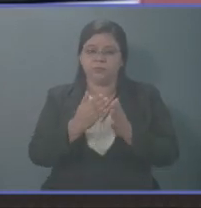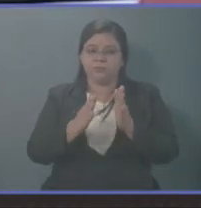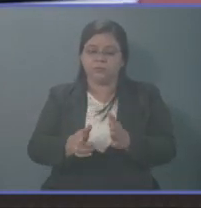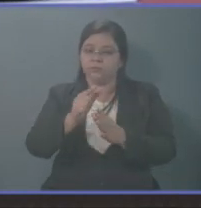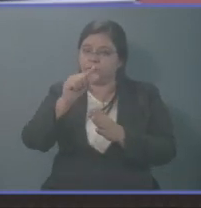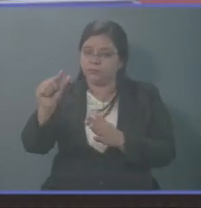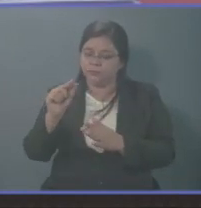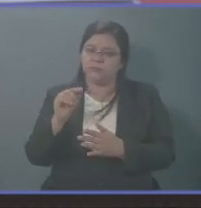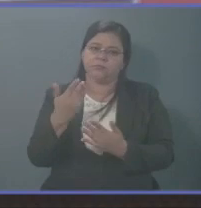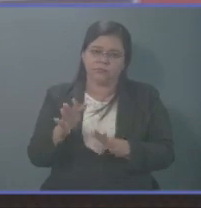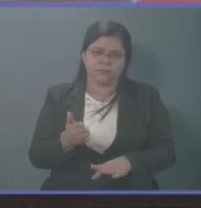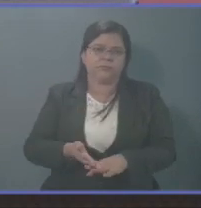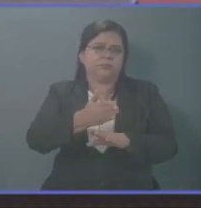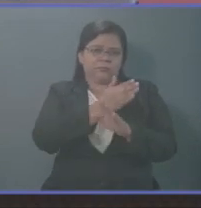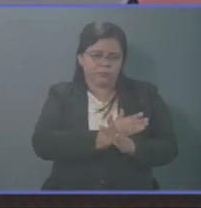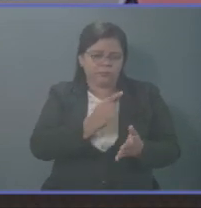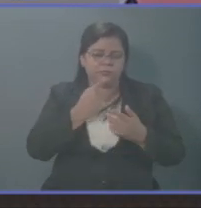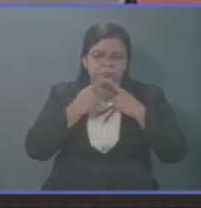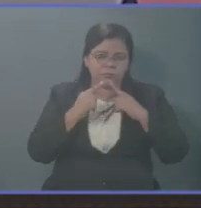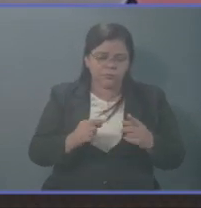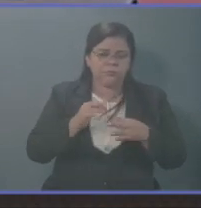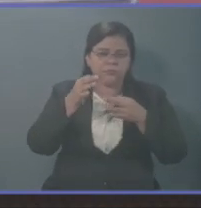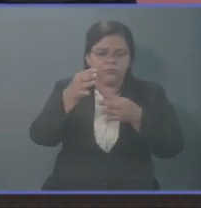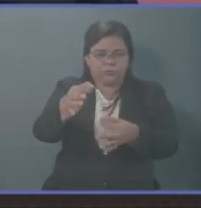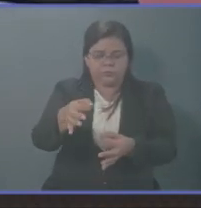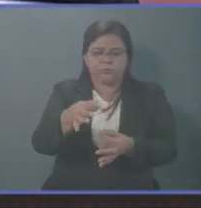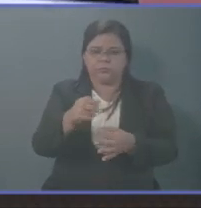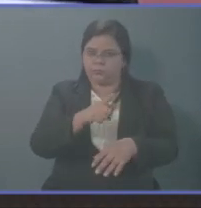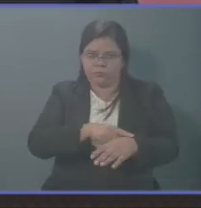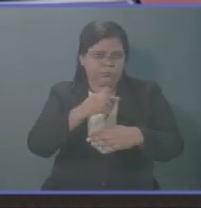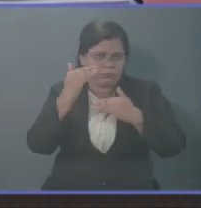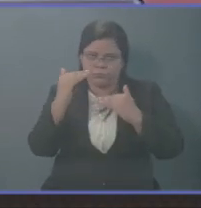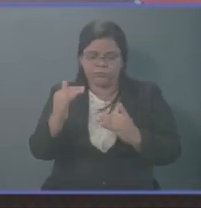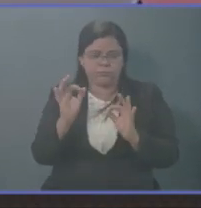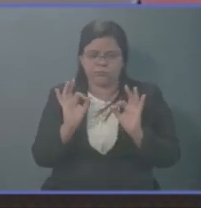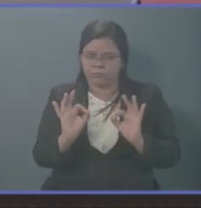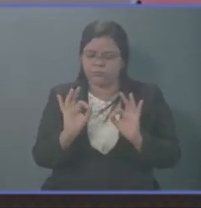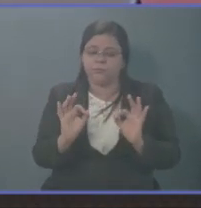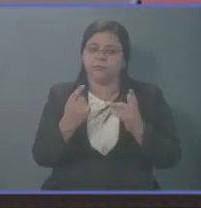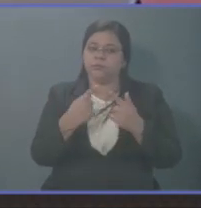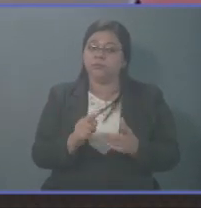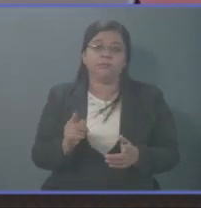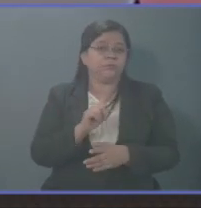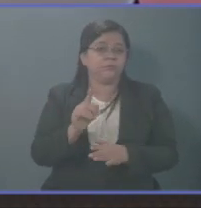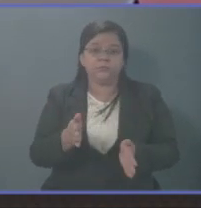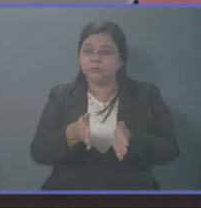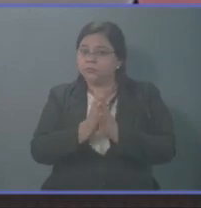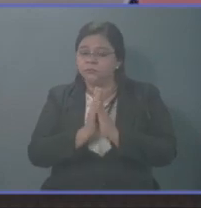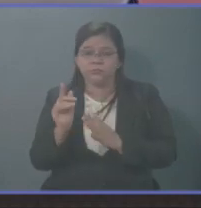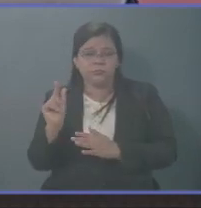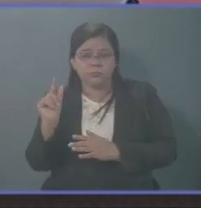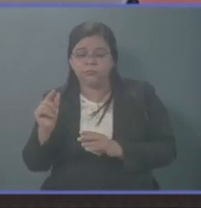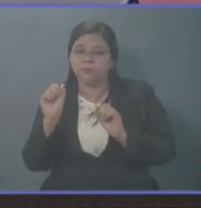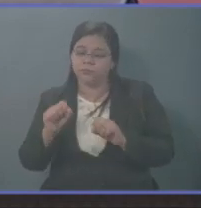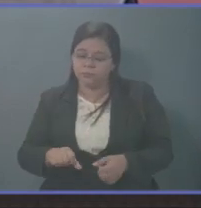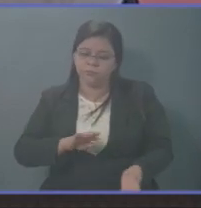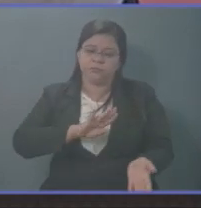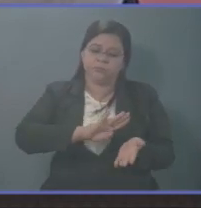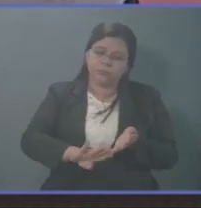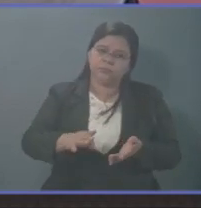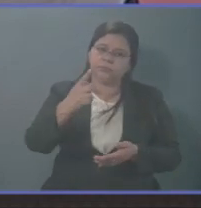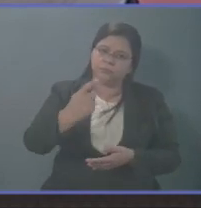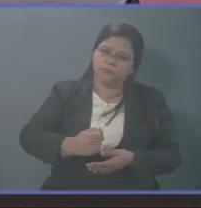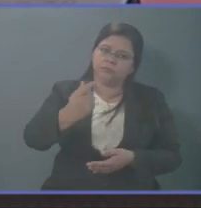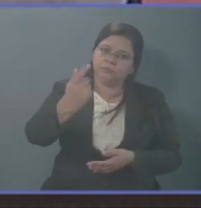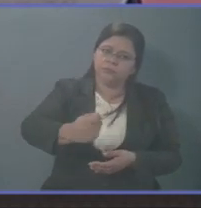que, habiendo presentado su declaración dentro del correspondiente plazo legal y no hayan solicitado autorización de pago a plazos del impuesto sobre